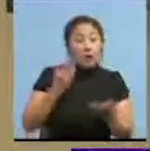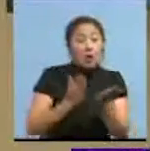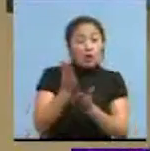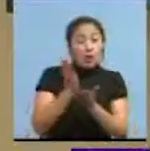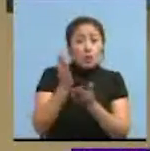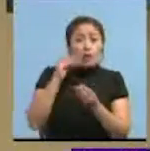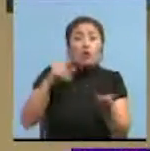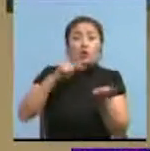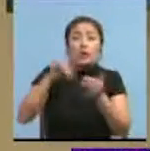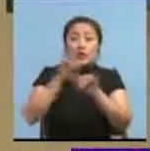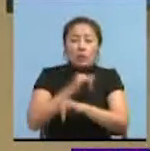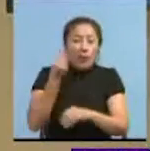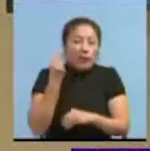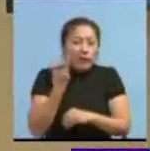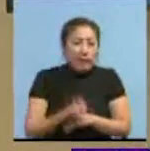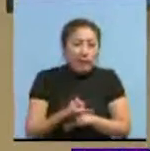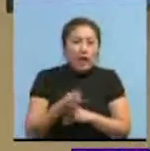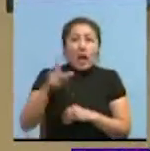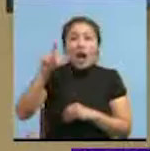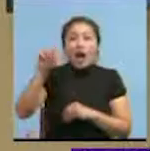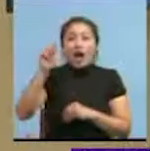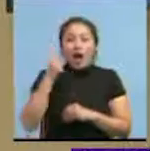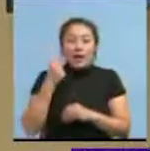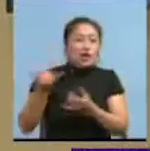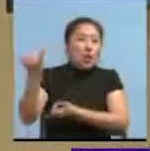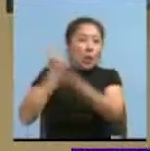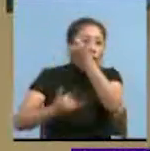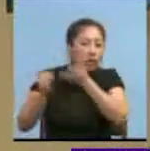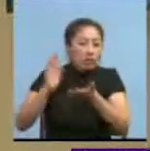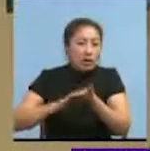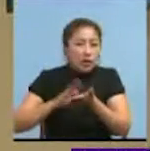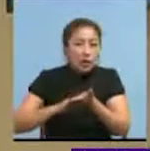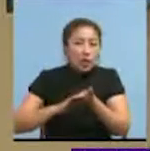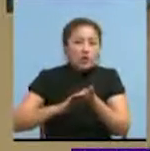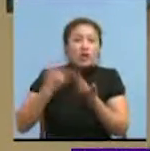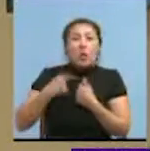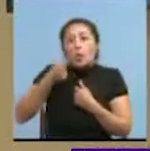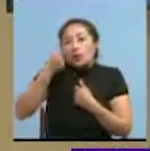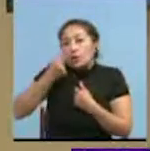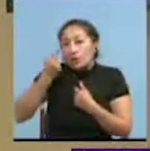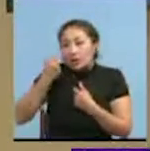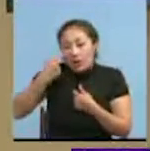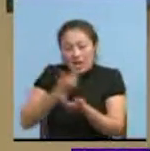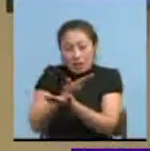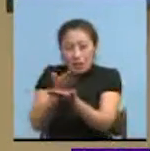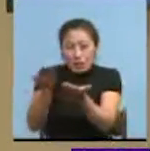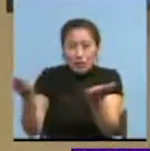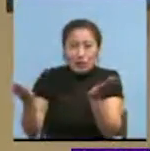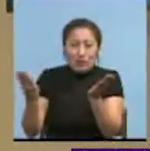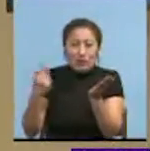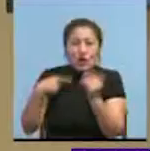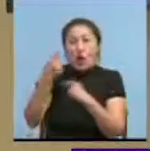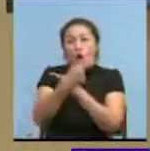Seguimos con la información, en este caso con Carlos Lara, que enseguida nos da detalles de una interesante exposición,